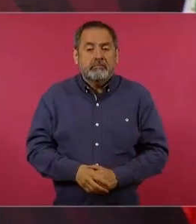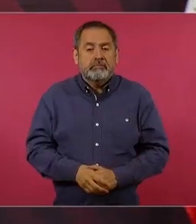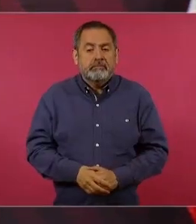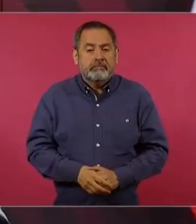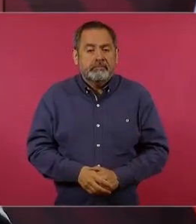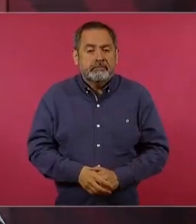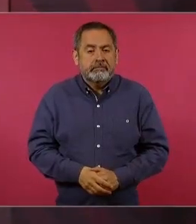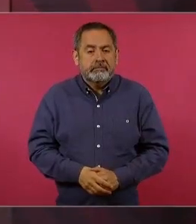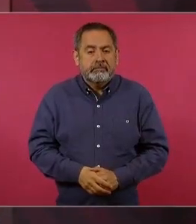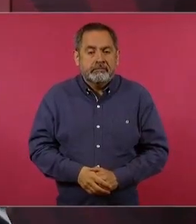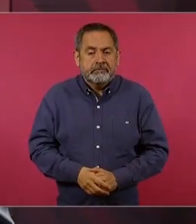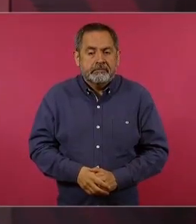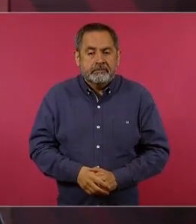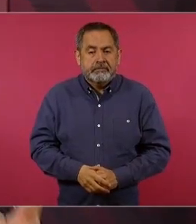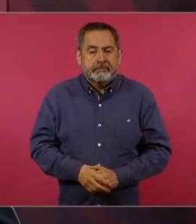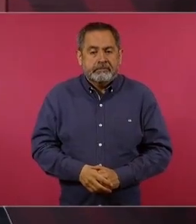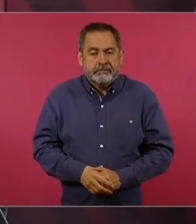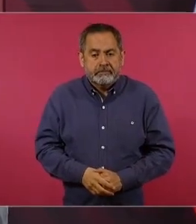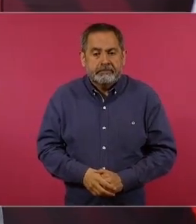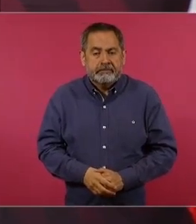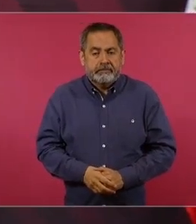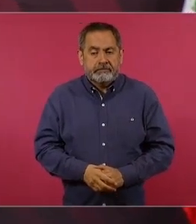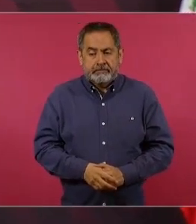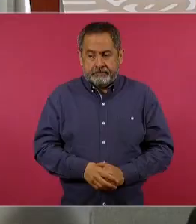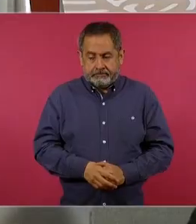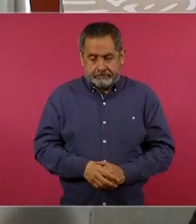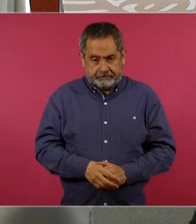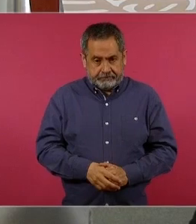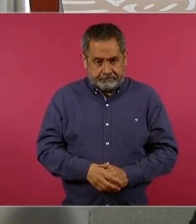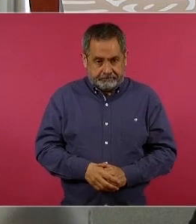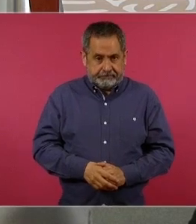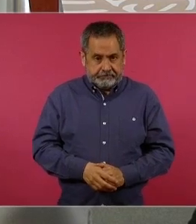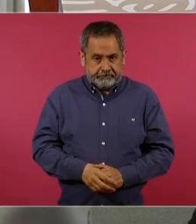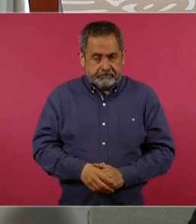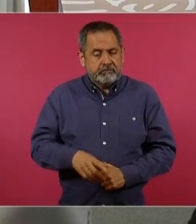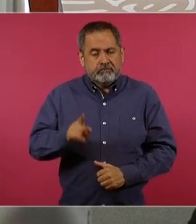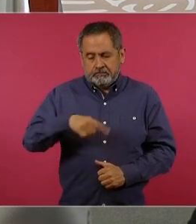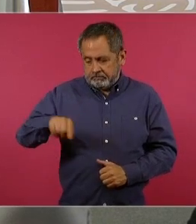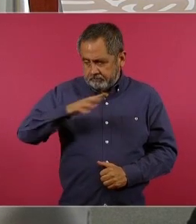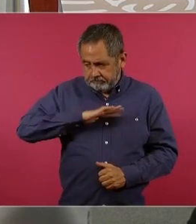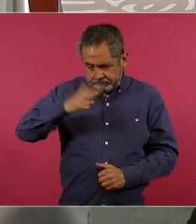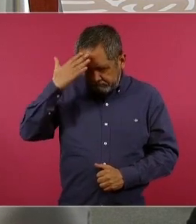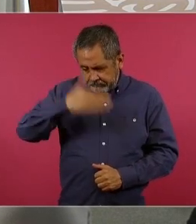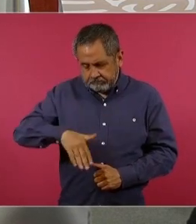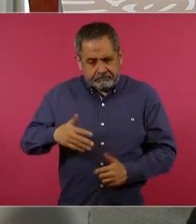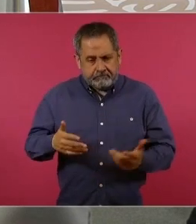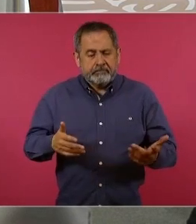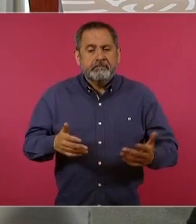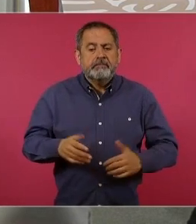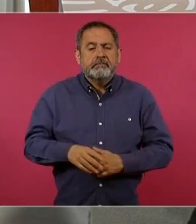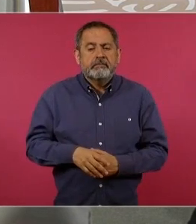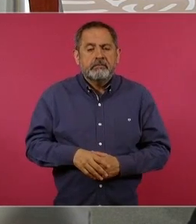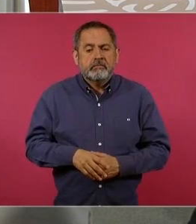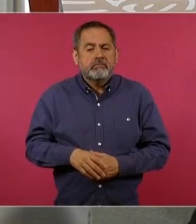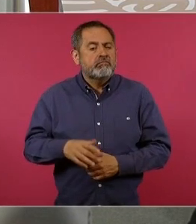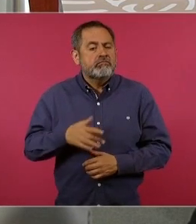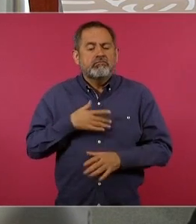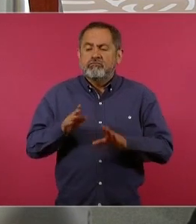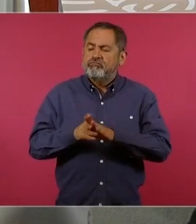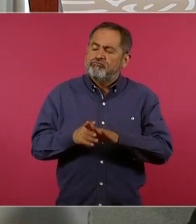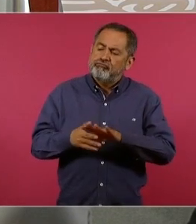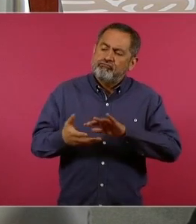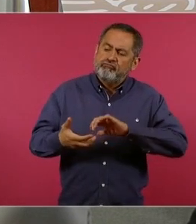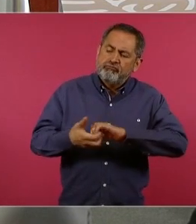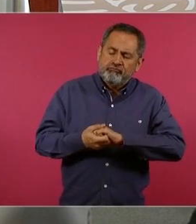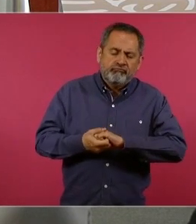Y pues ya sabemos lo solidario, lo